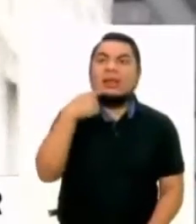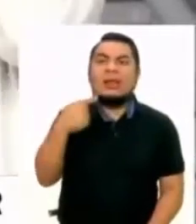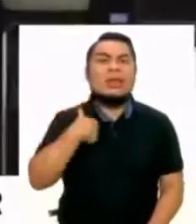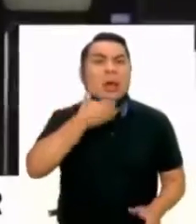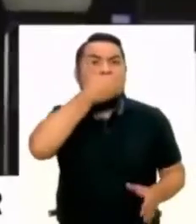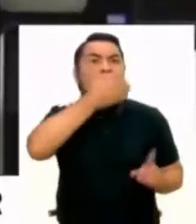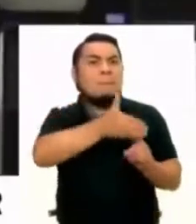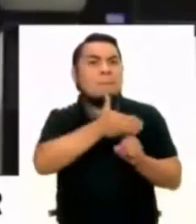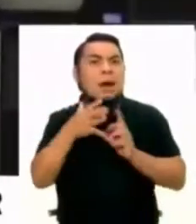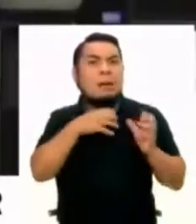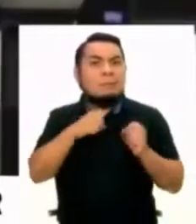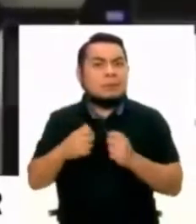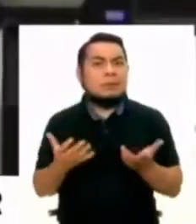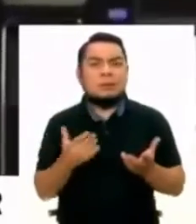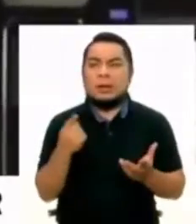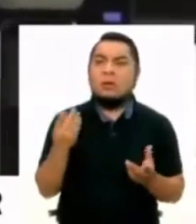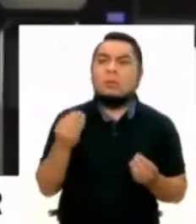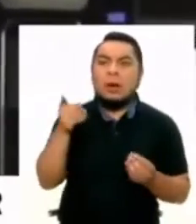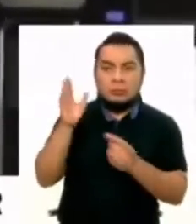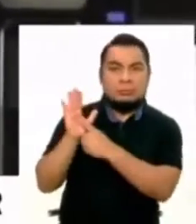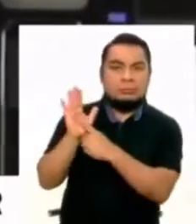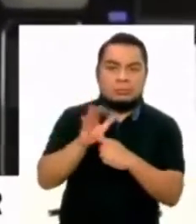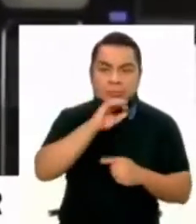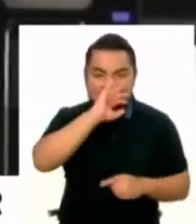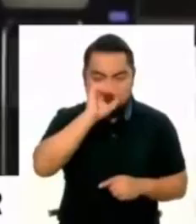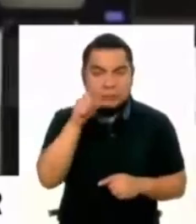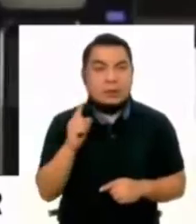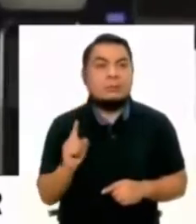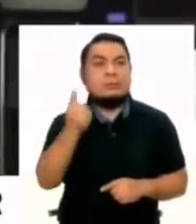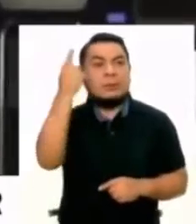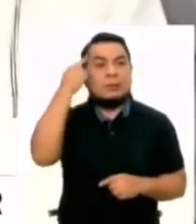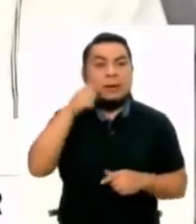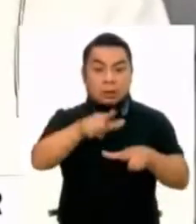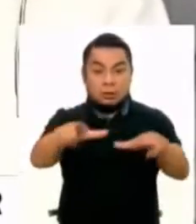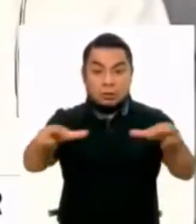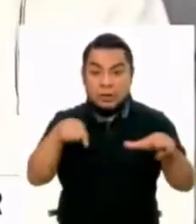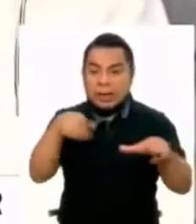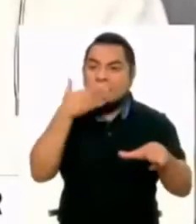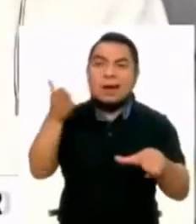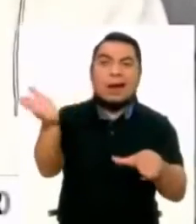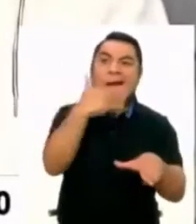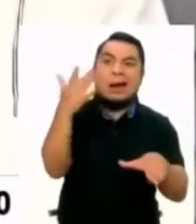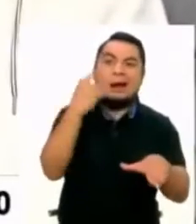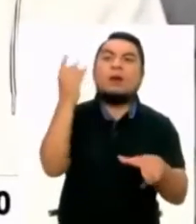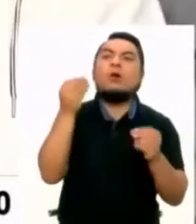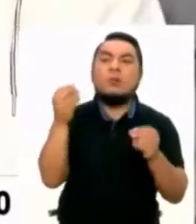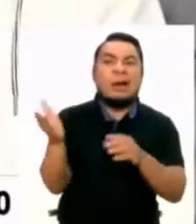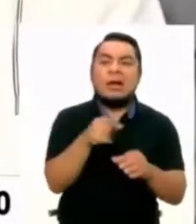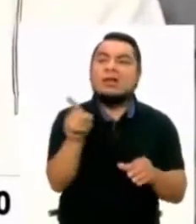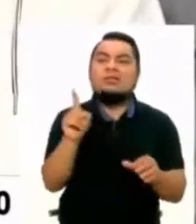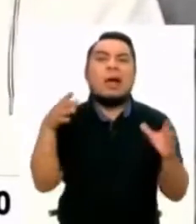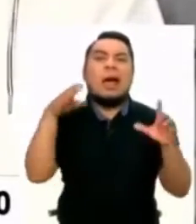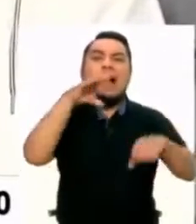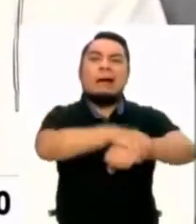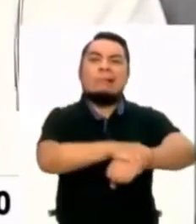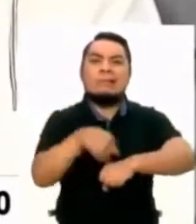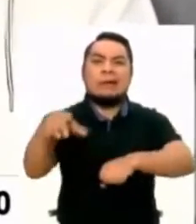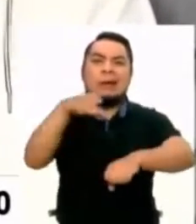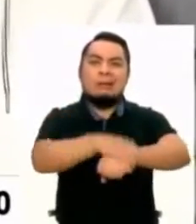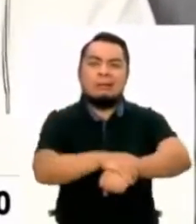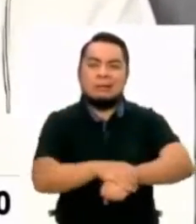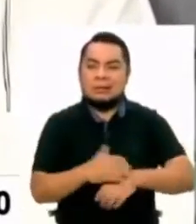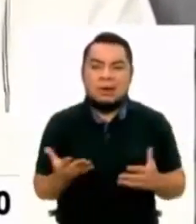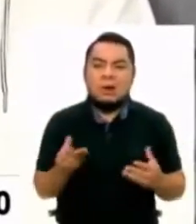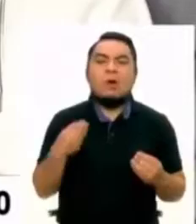la integridad. En verdad no se presenta la denuncia porque la prioridad era salir de la zona. El comunicado se hace 8:30, 8 calculo. Hemos salido